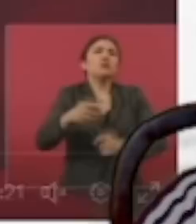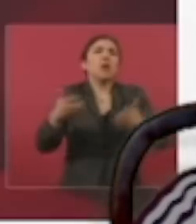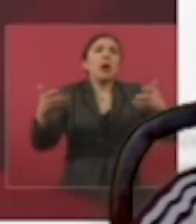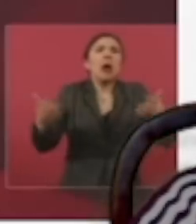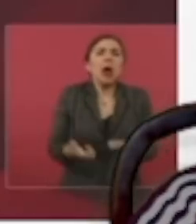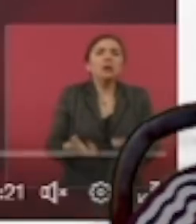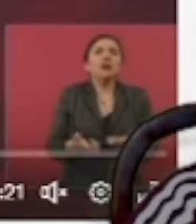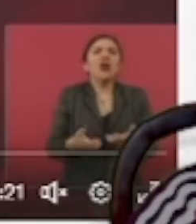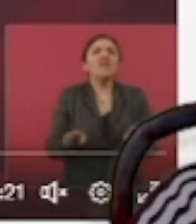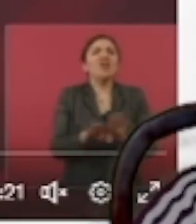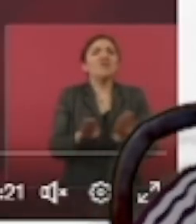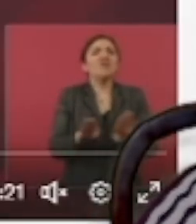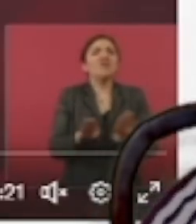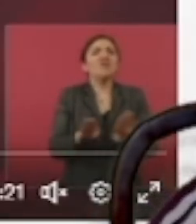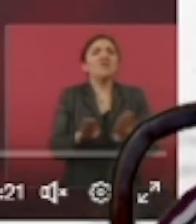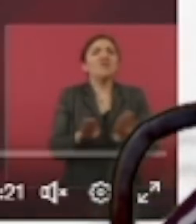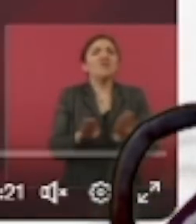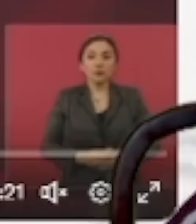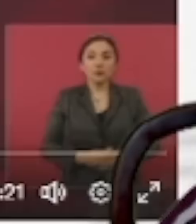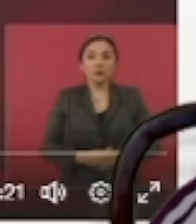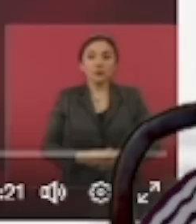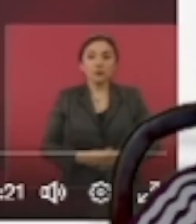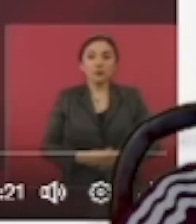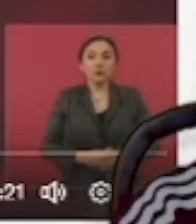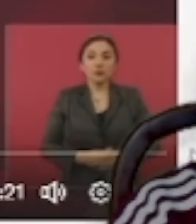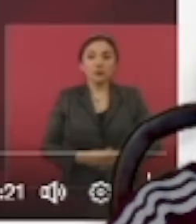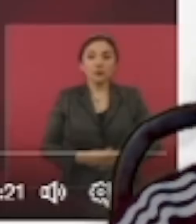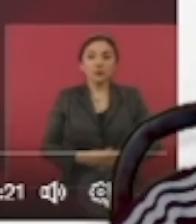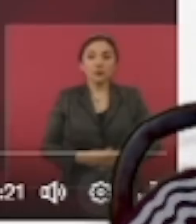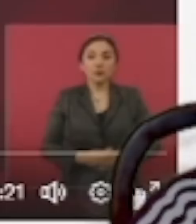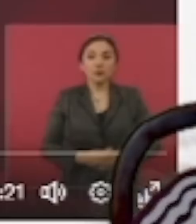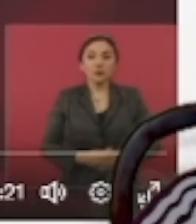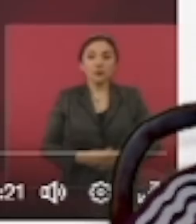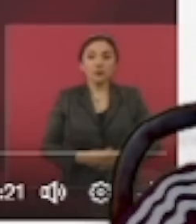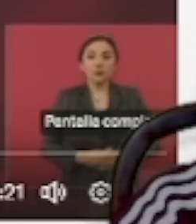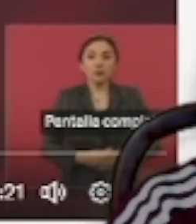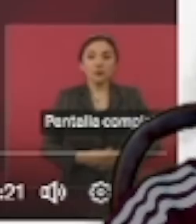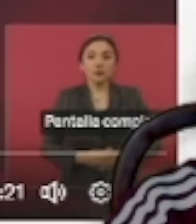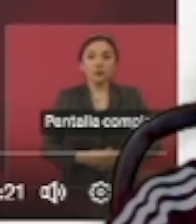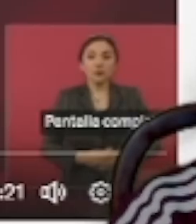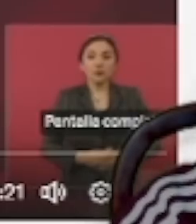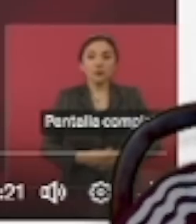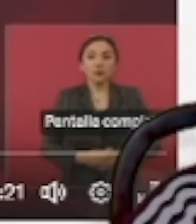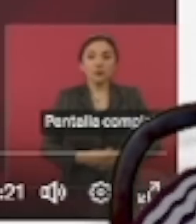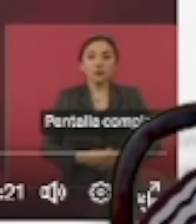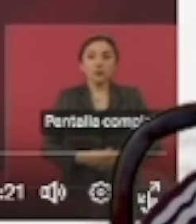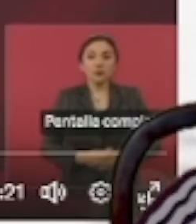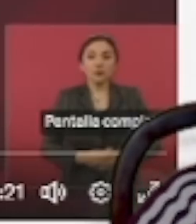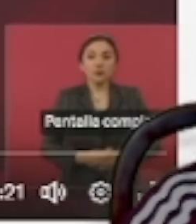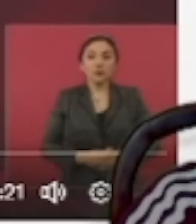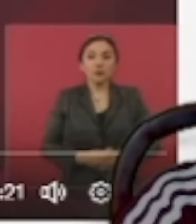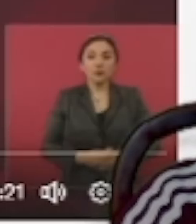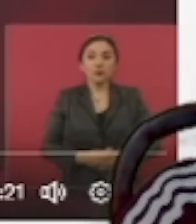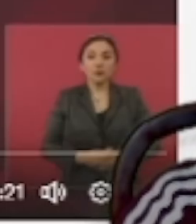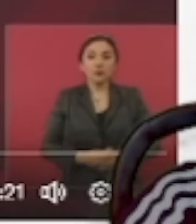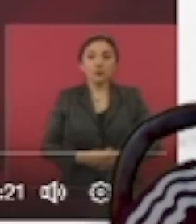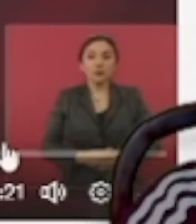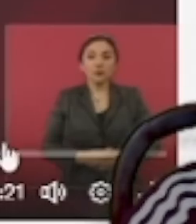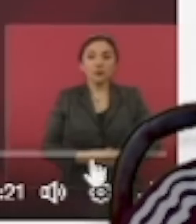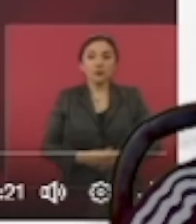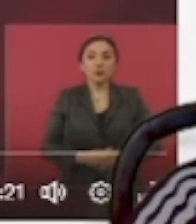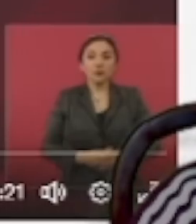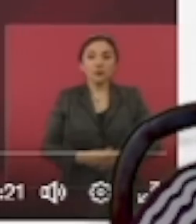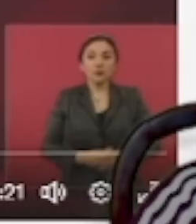gustó a Ciro Gómez Leyva y es que escuchemos lo que dijo el presidente el día de hoy y que pues